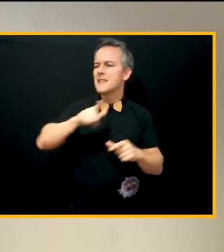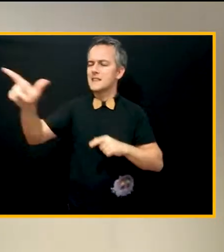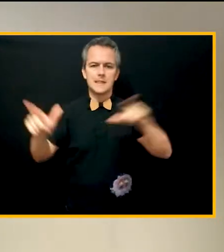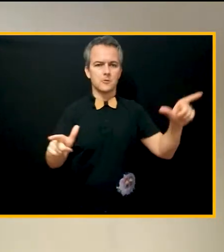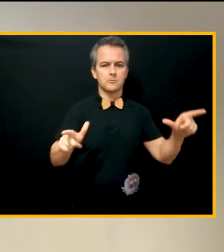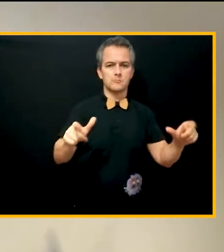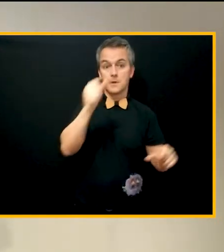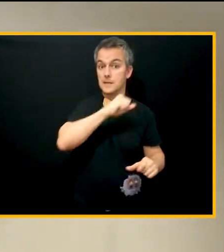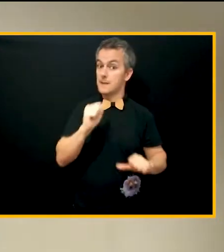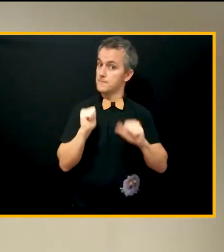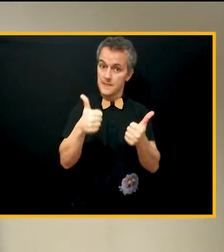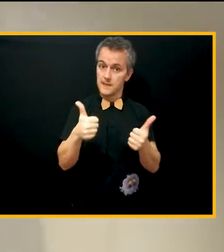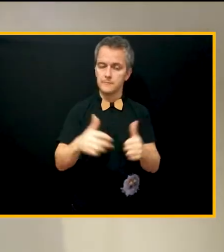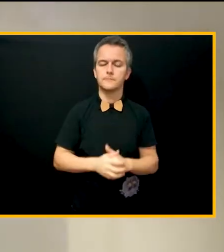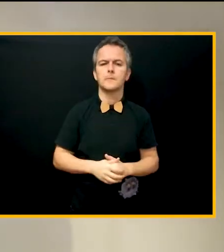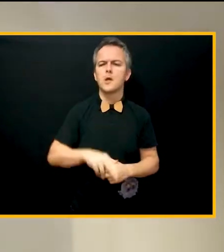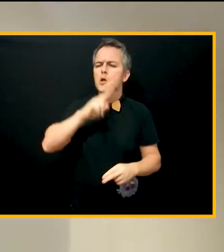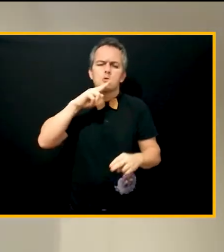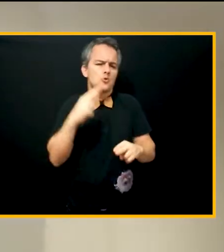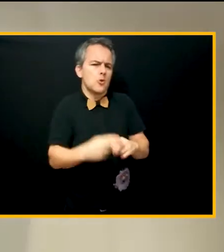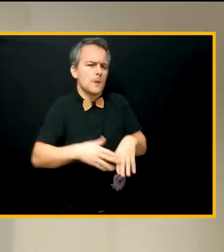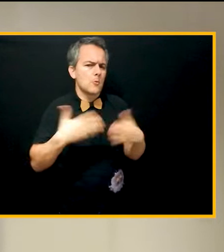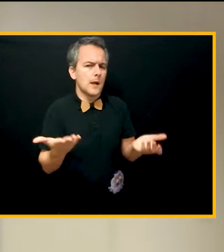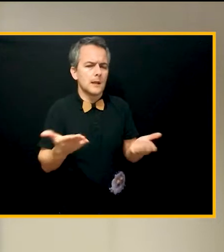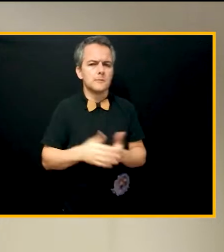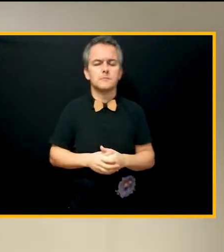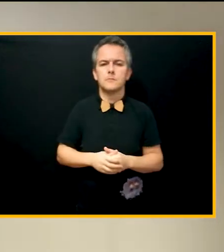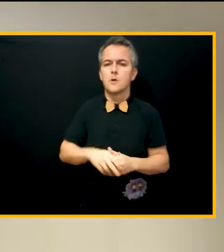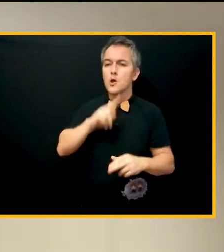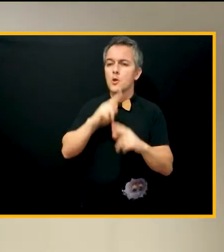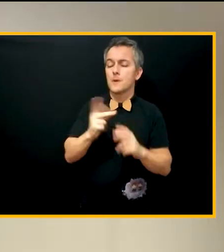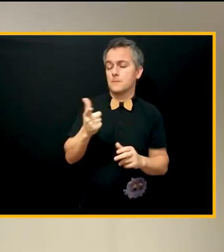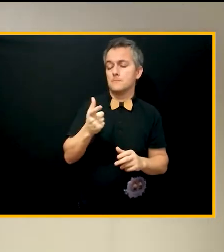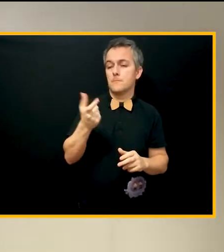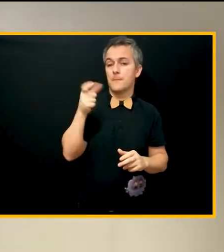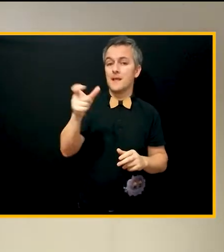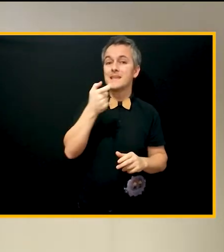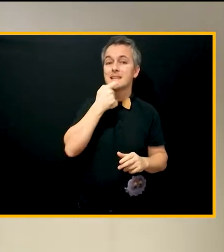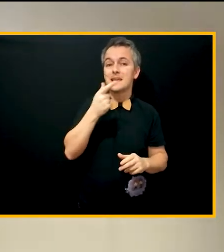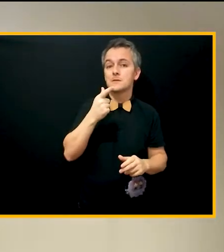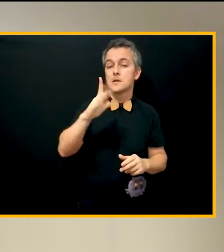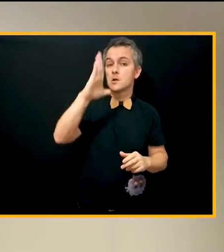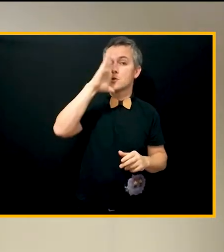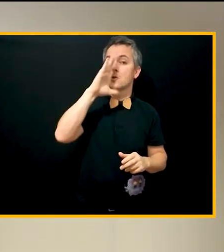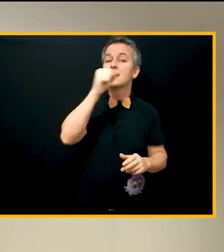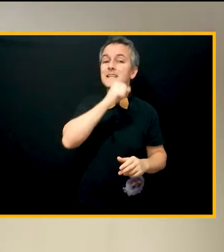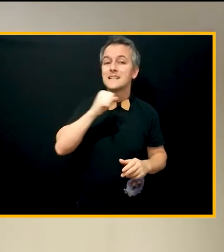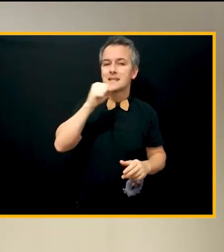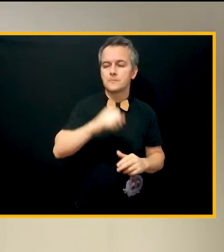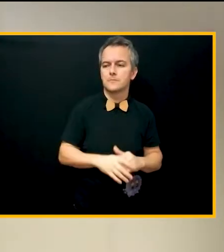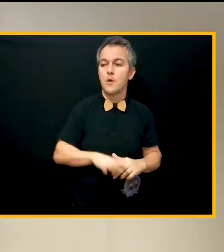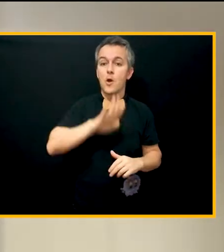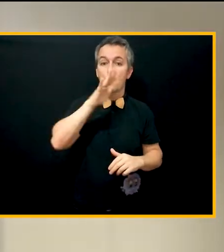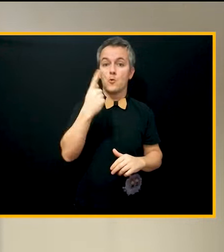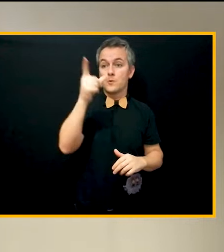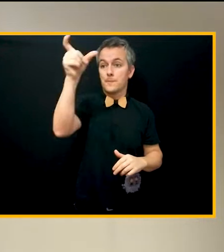cantarla. ¿Cómo se llama? Se llama Moon Song, canción de la luna. Porque uno está